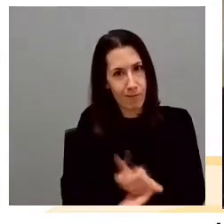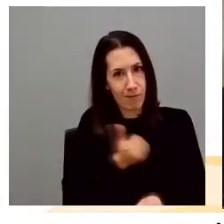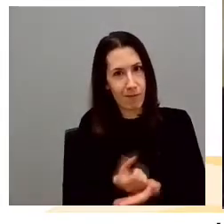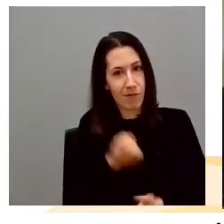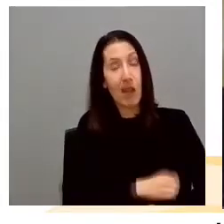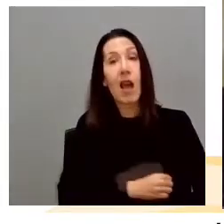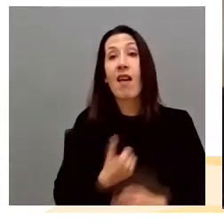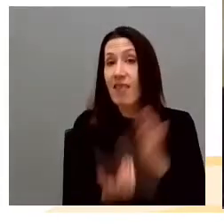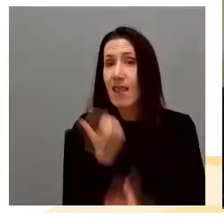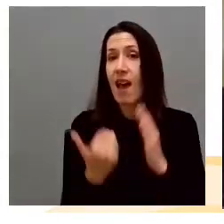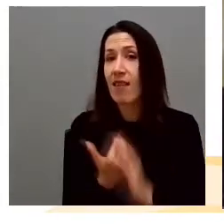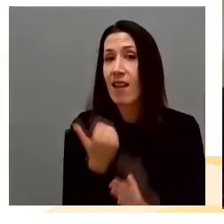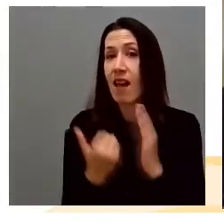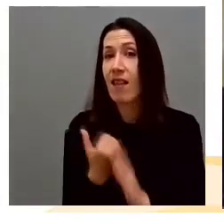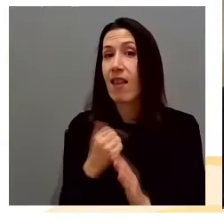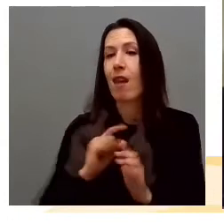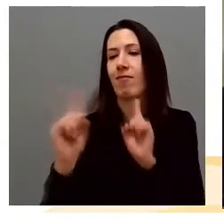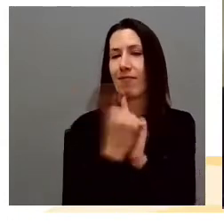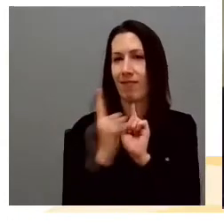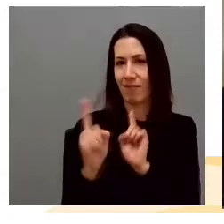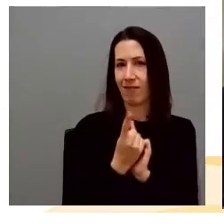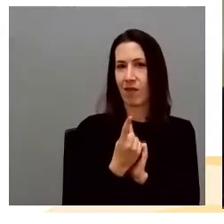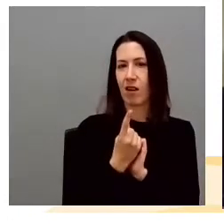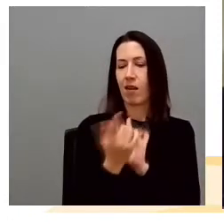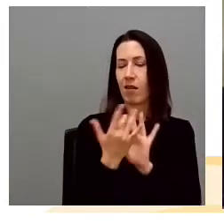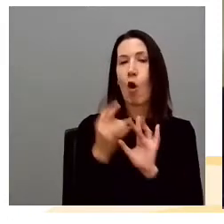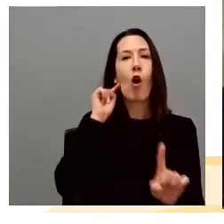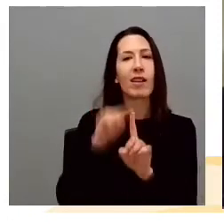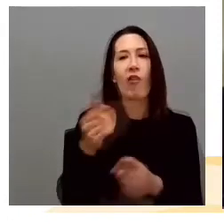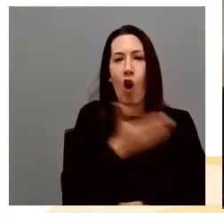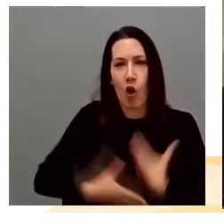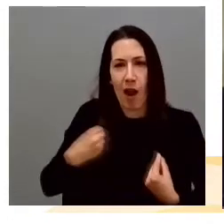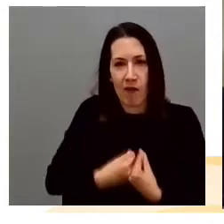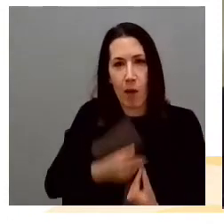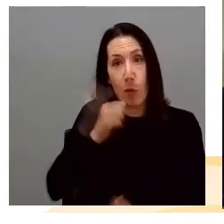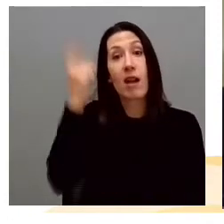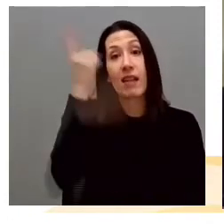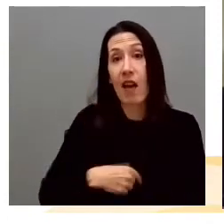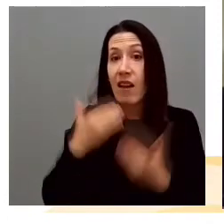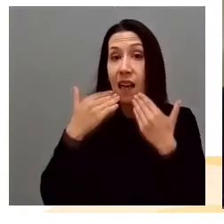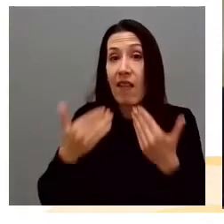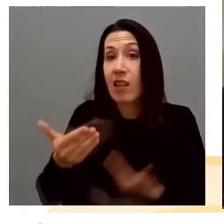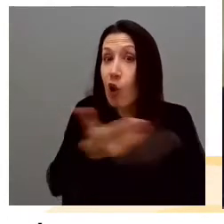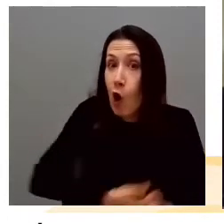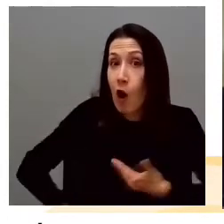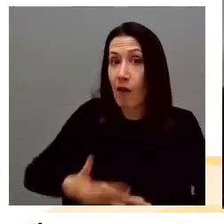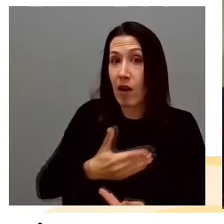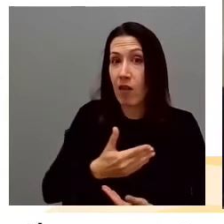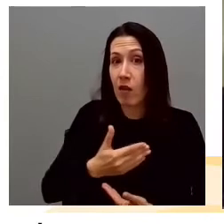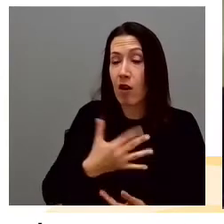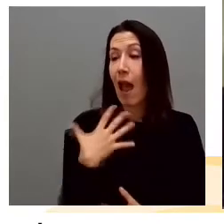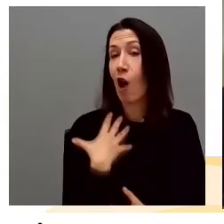a nosotros de nuevo para colaborar, porque sabe que con esa colaboración se llega al mundo de